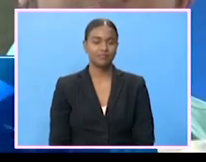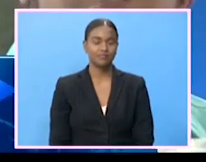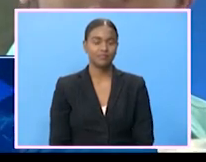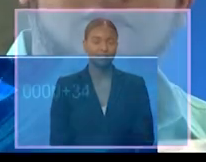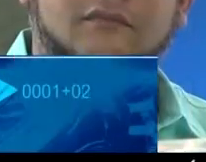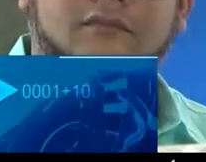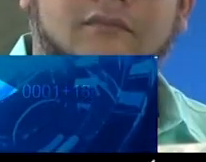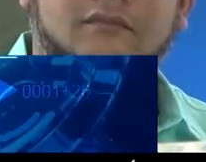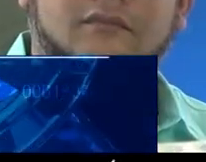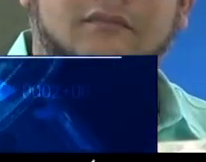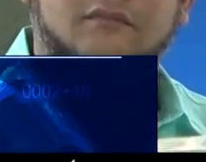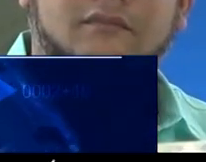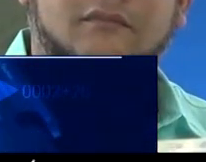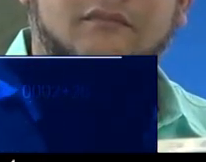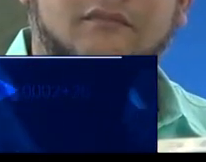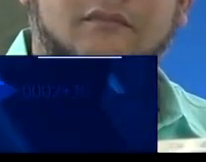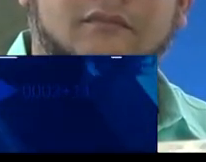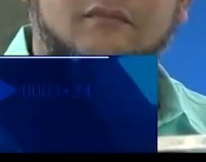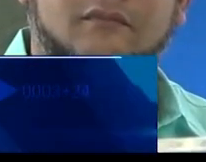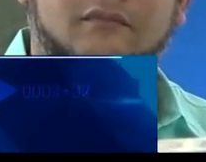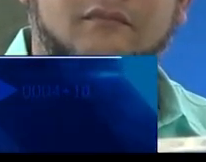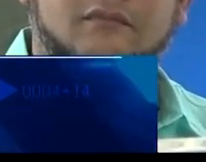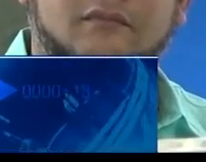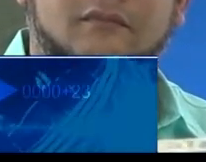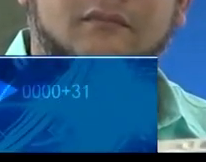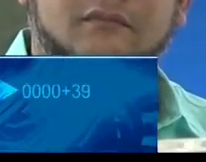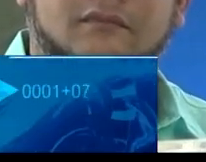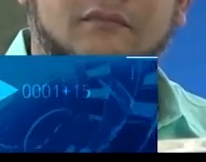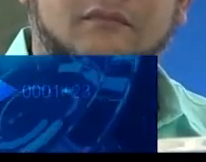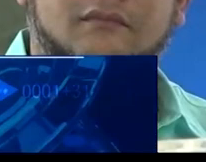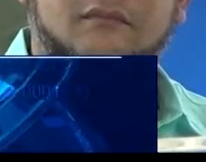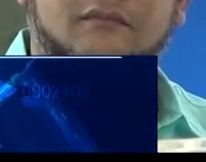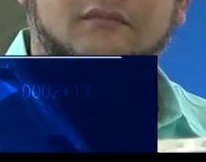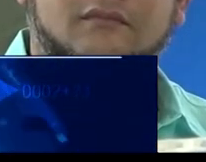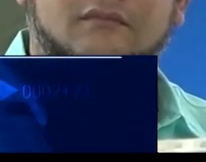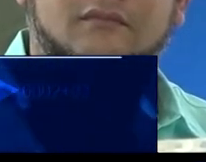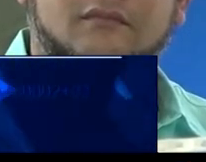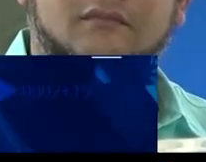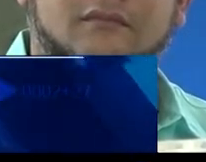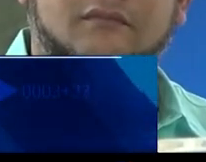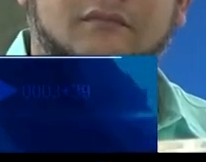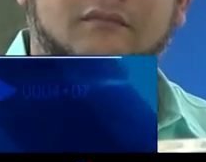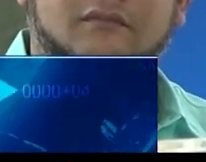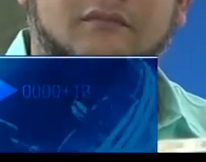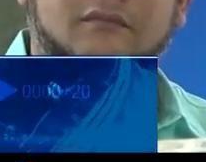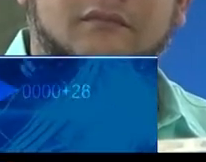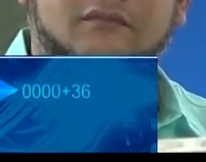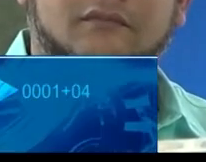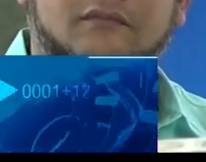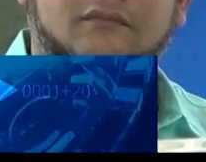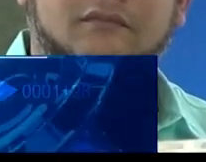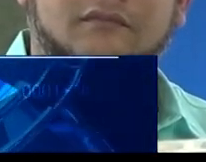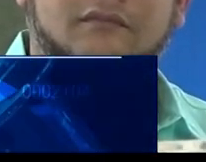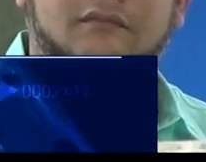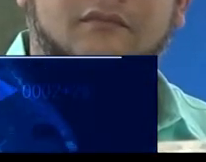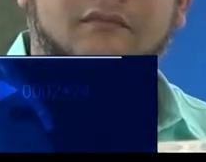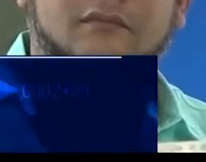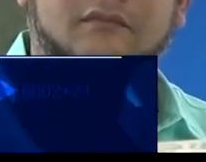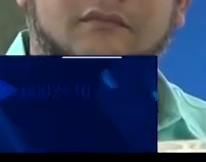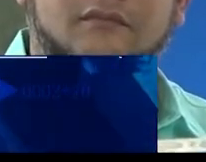que usted asumió el gobierno, el Ministerio de Agricultura no se ha parado de